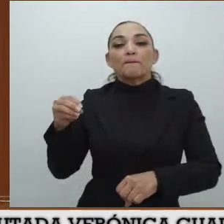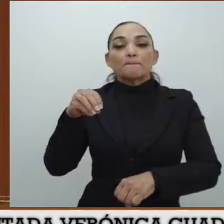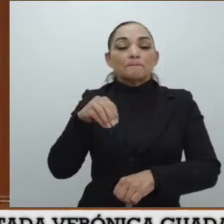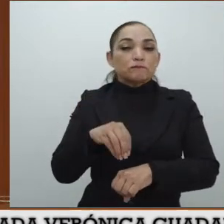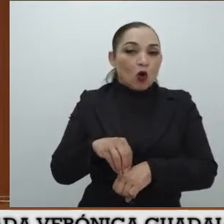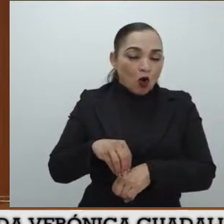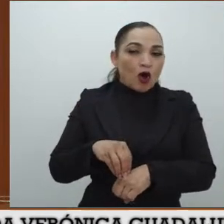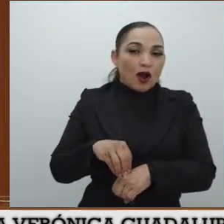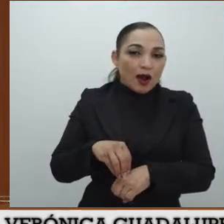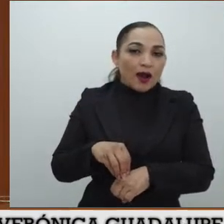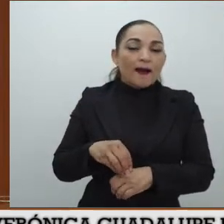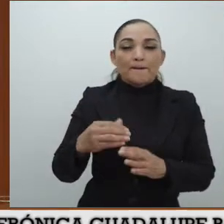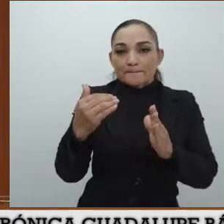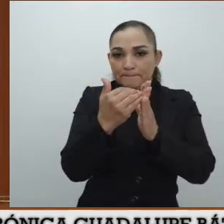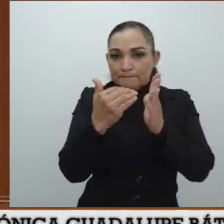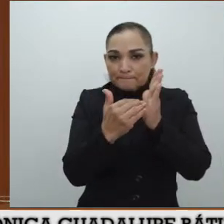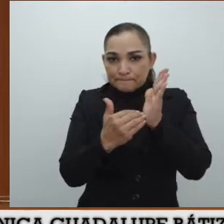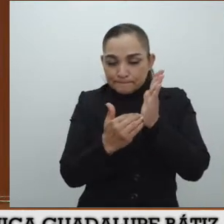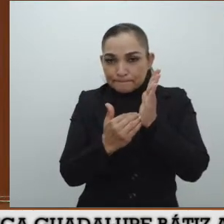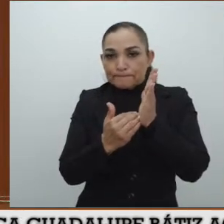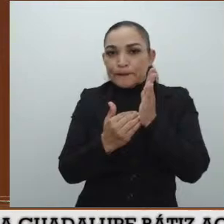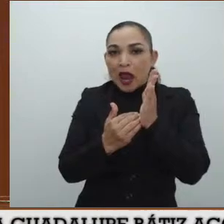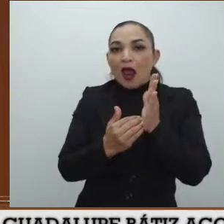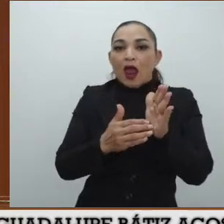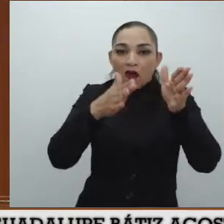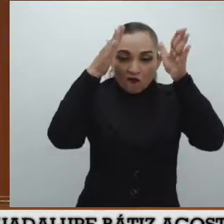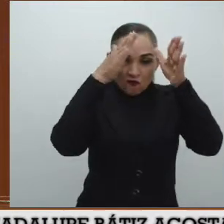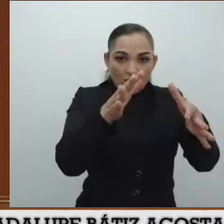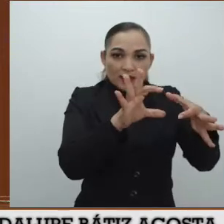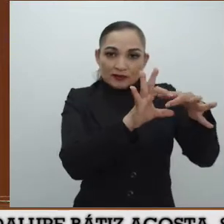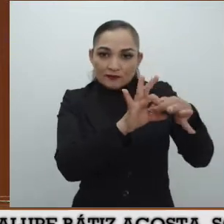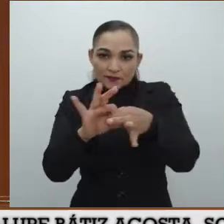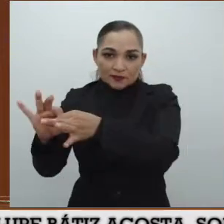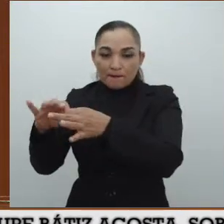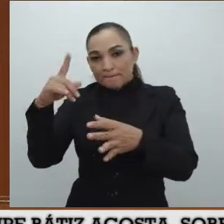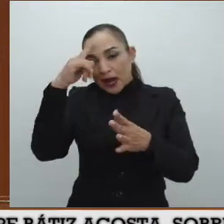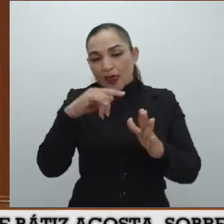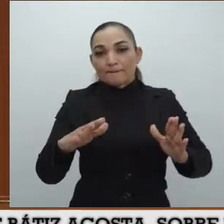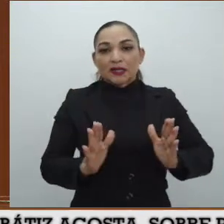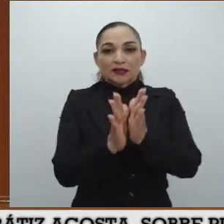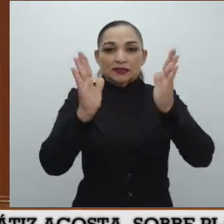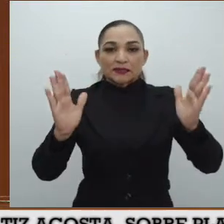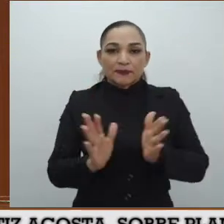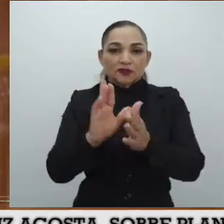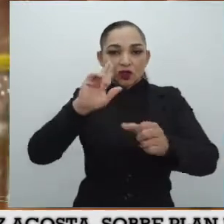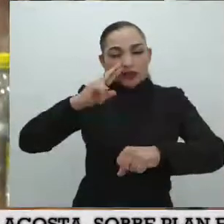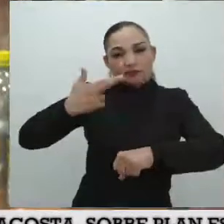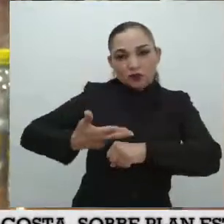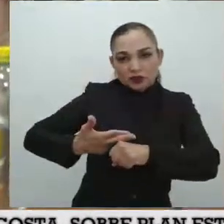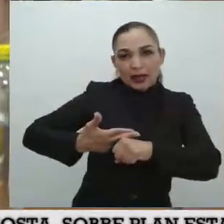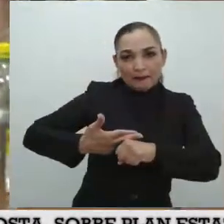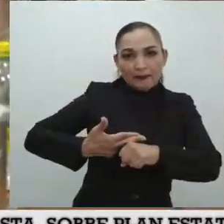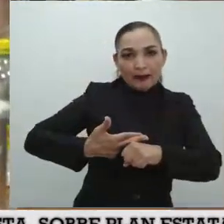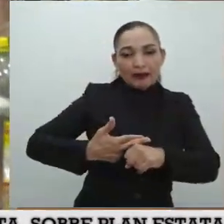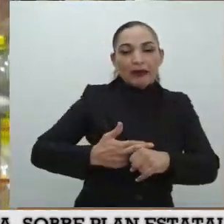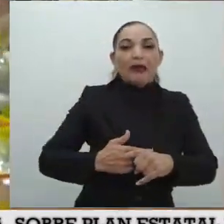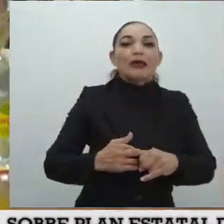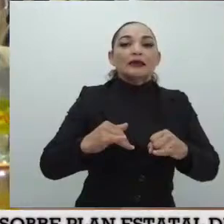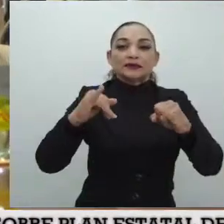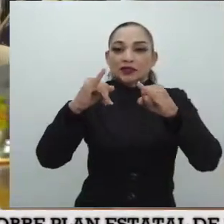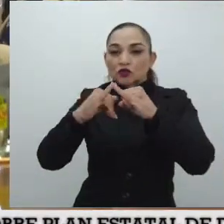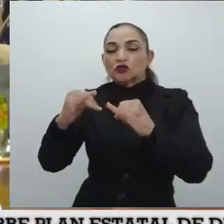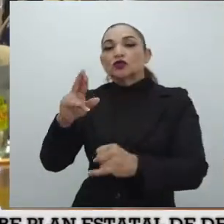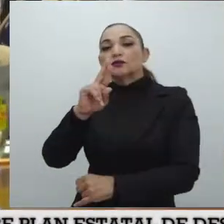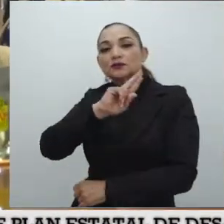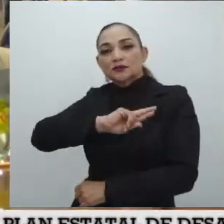y enfoque transversal para la participación activa y responsable de los sectores social y privado en